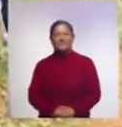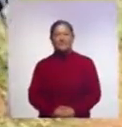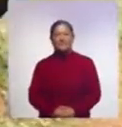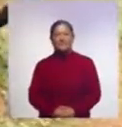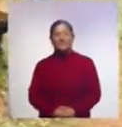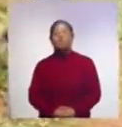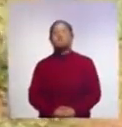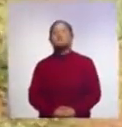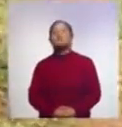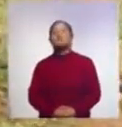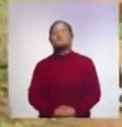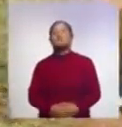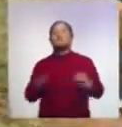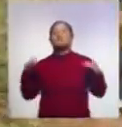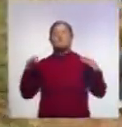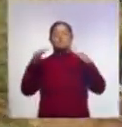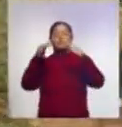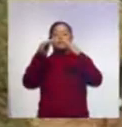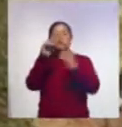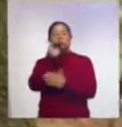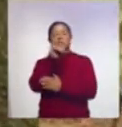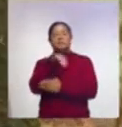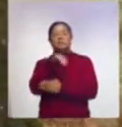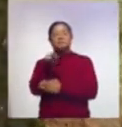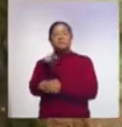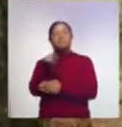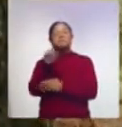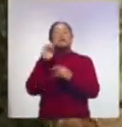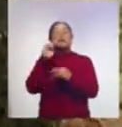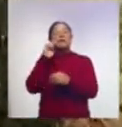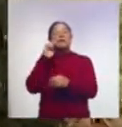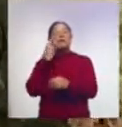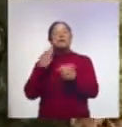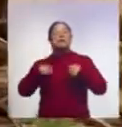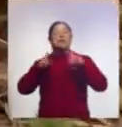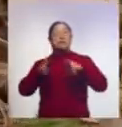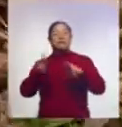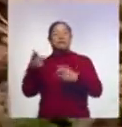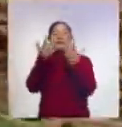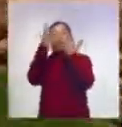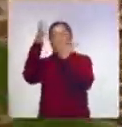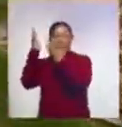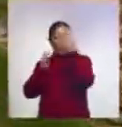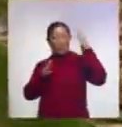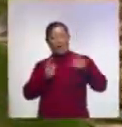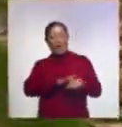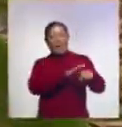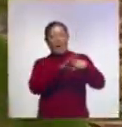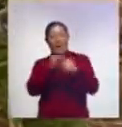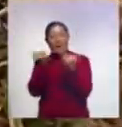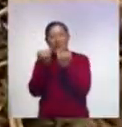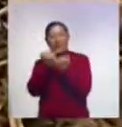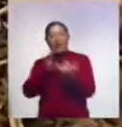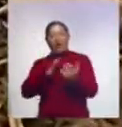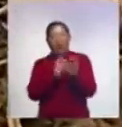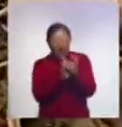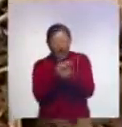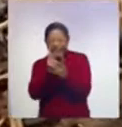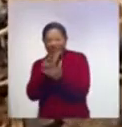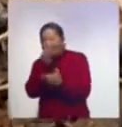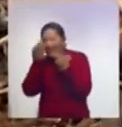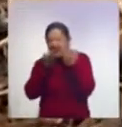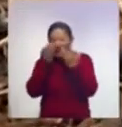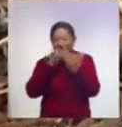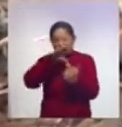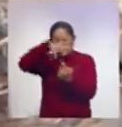El Parque Nacional Malinche representa el área boscosa más importante del estado, aunado a la flora que se puede aprovechar del lugar, como es